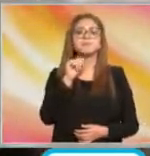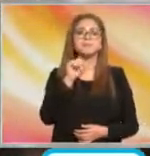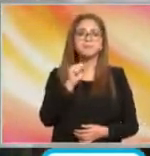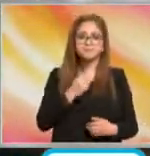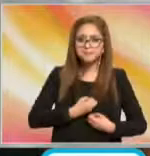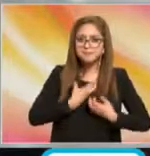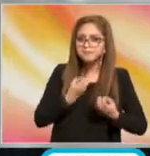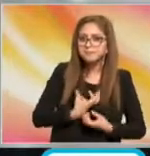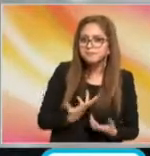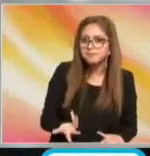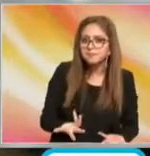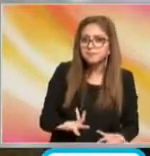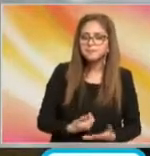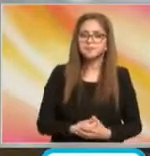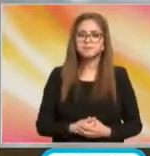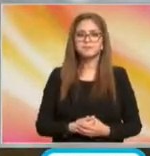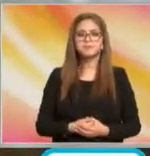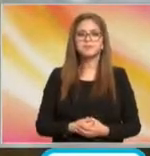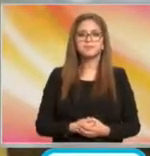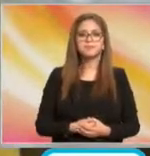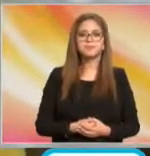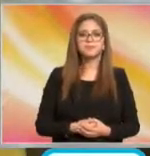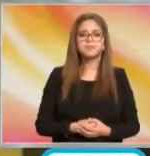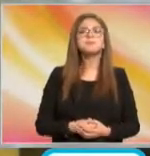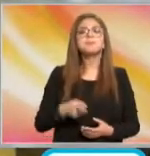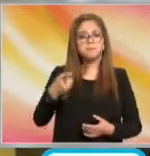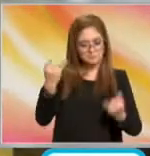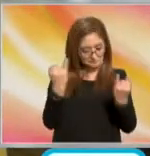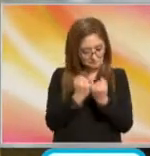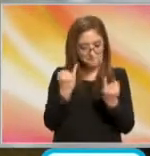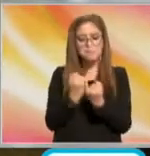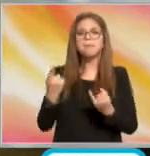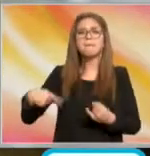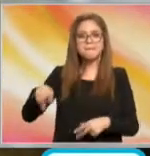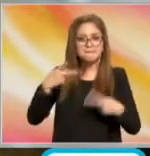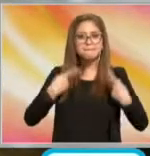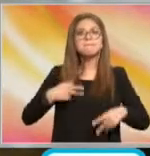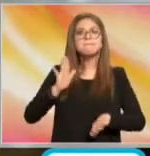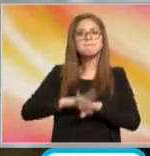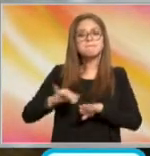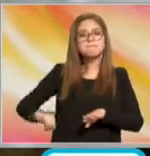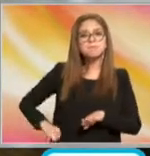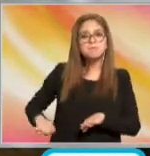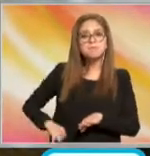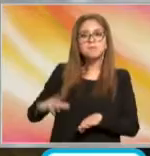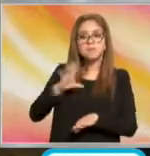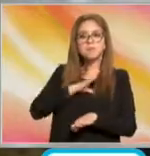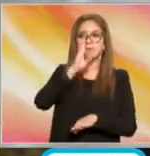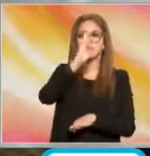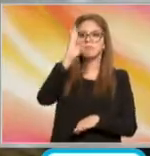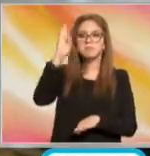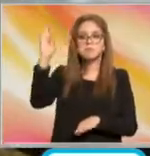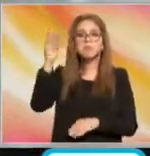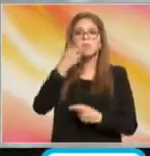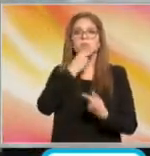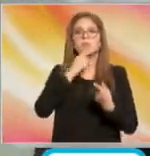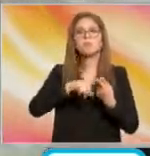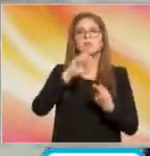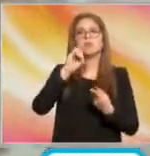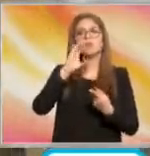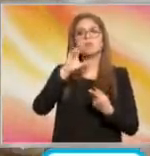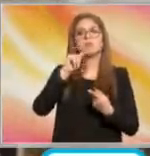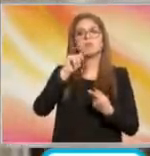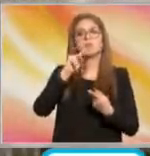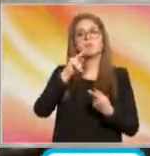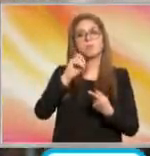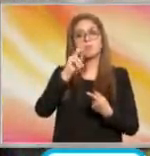Son bastante requeridos, ¿no? Esa es una de las principales secciones. Bueno, Octavio Paz. Tenemos